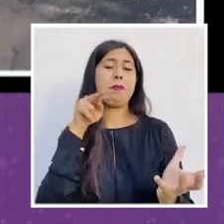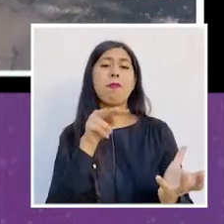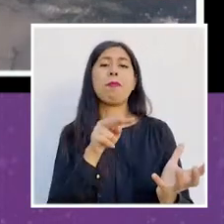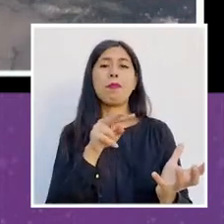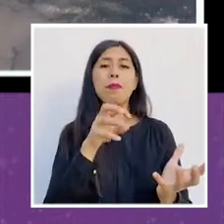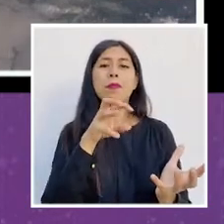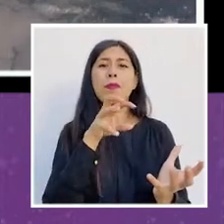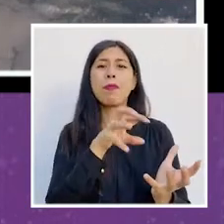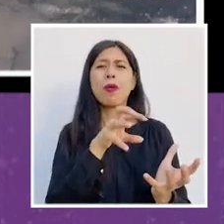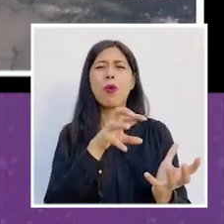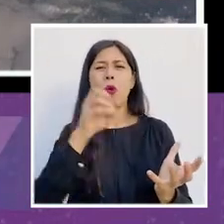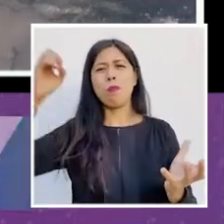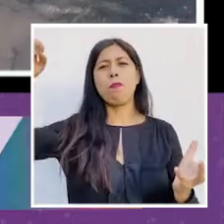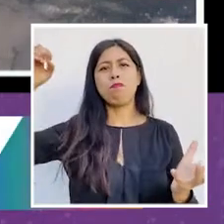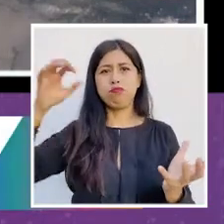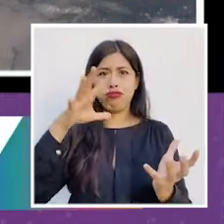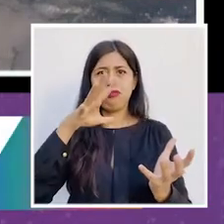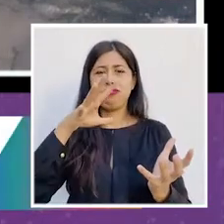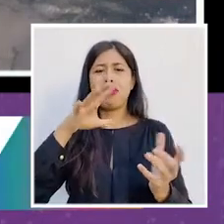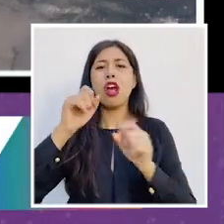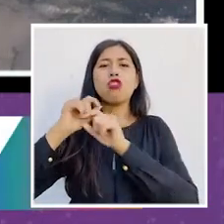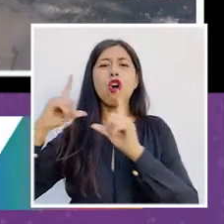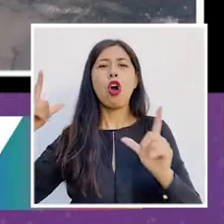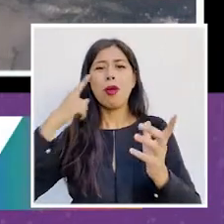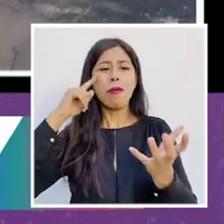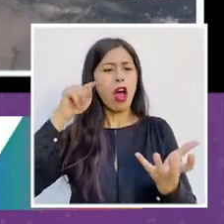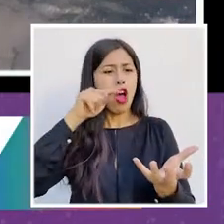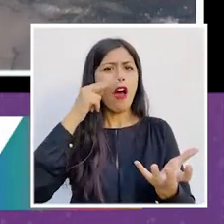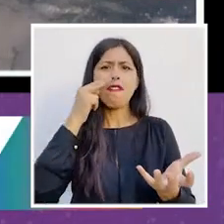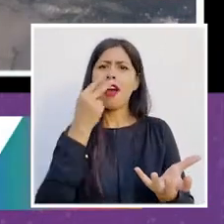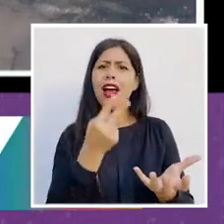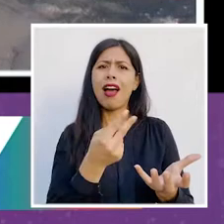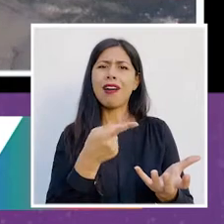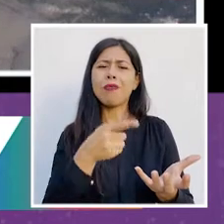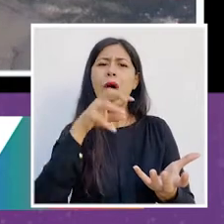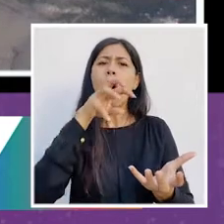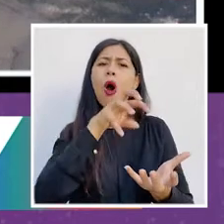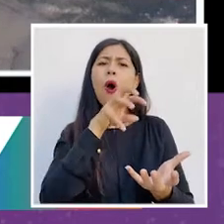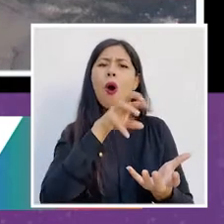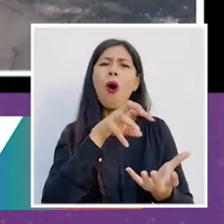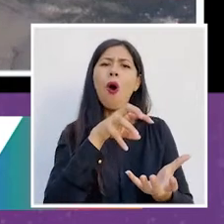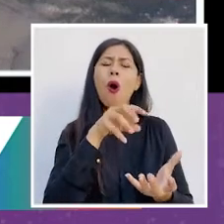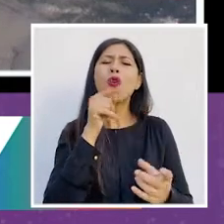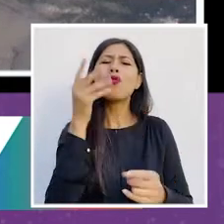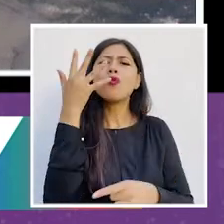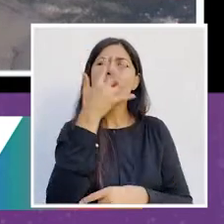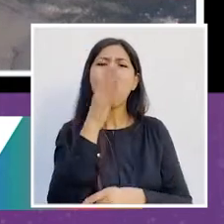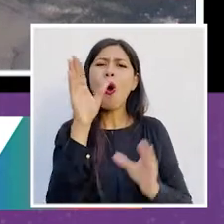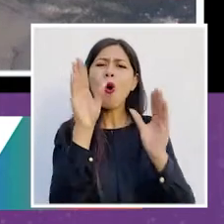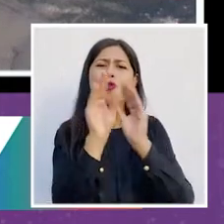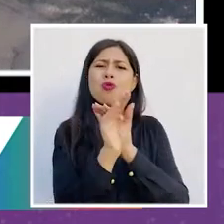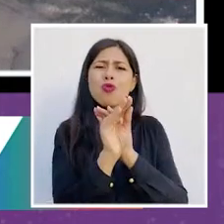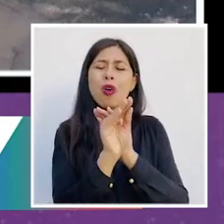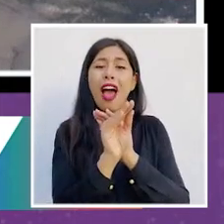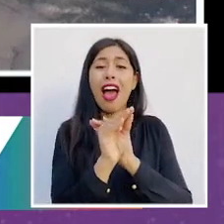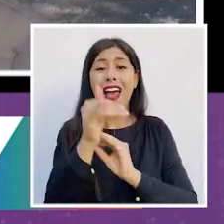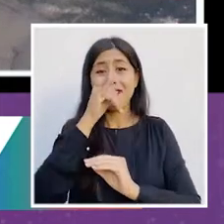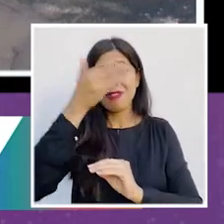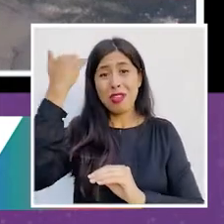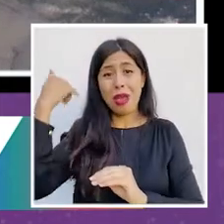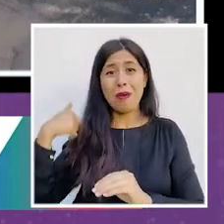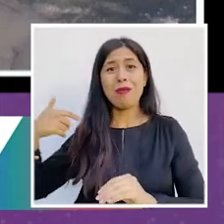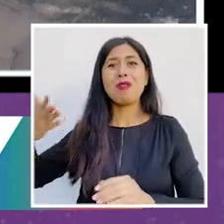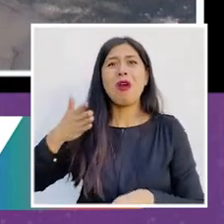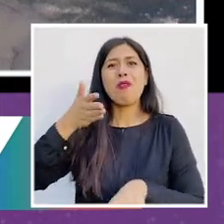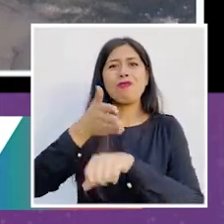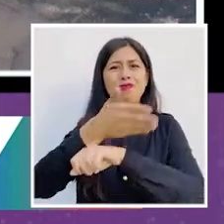muy bien iluminada por el Sol y vemos una zona oscura al medio. Hace algún tiempo